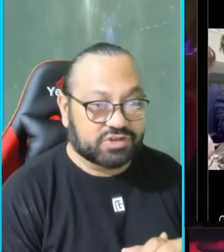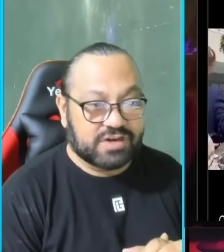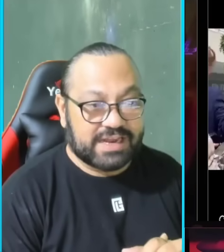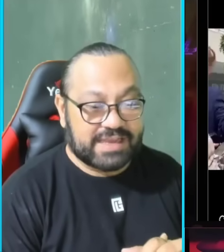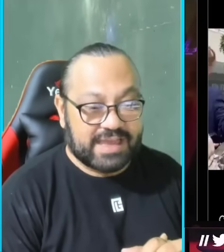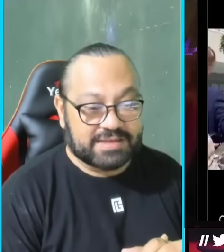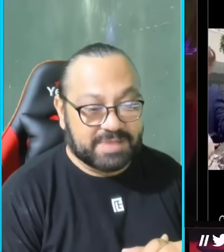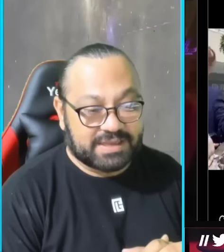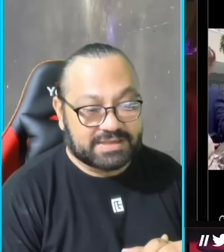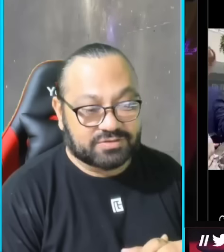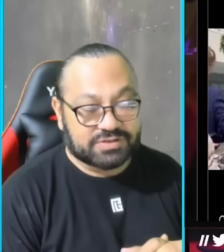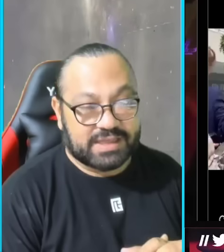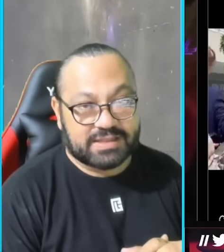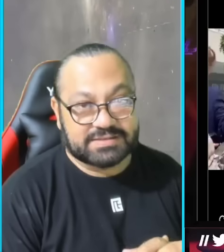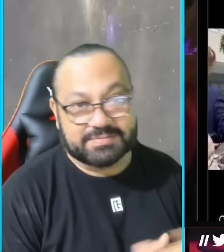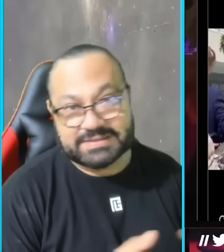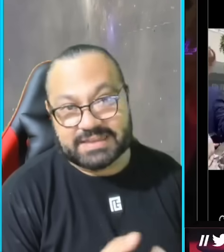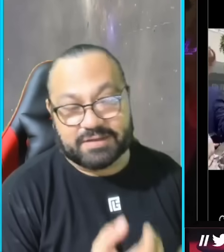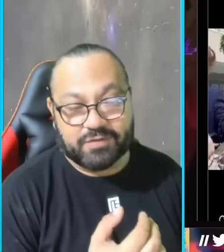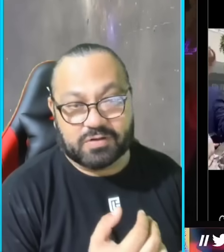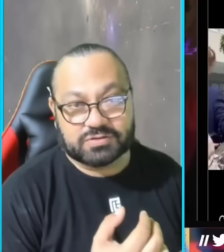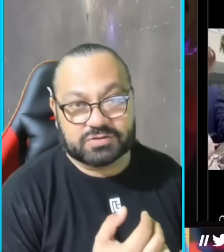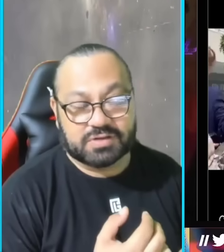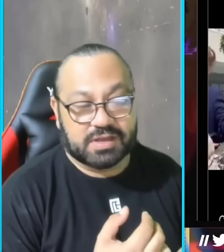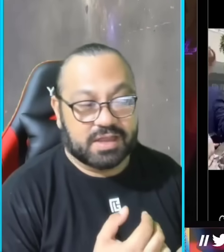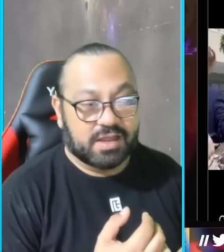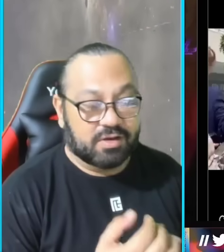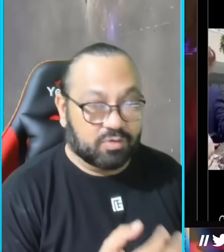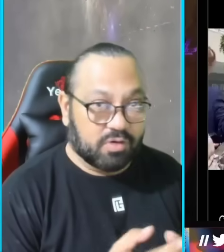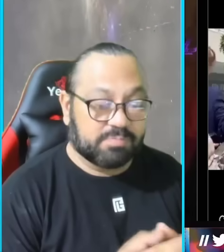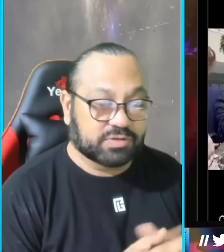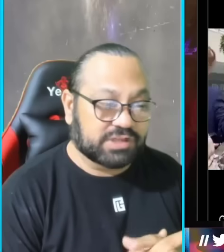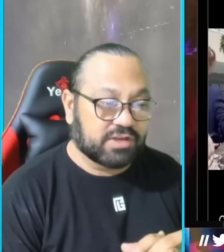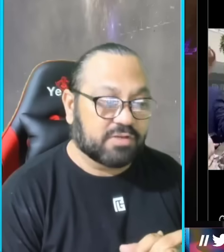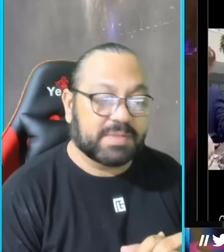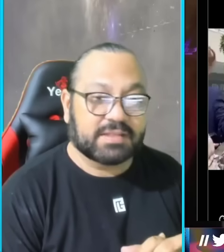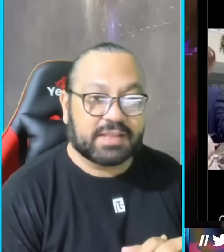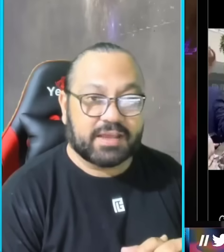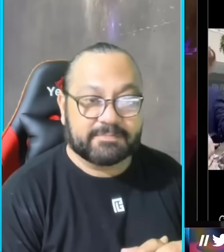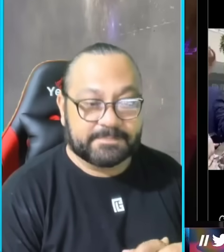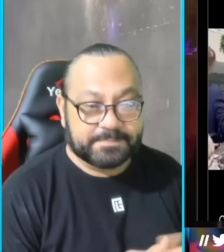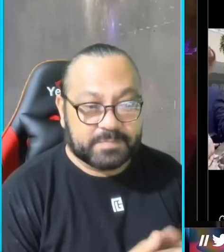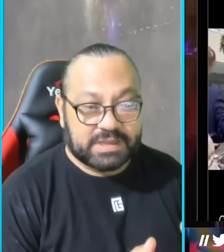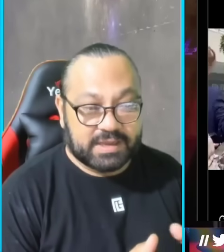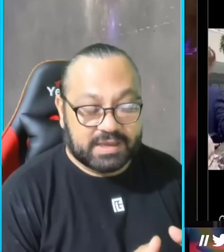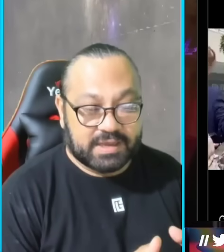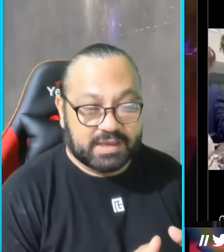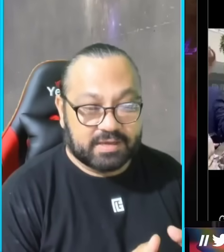sido funcionaria, imagínense ustedes, de Vicente Fox. Luego, posteriormente,